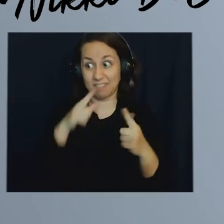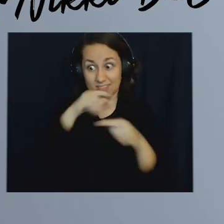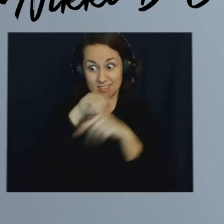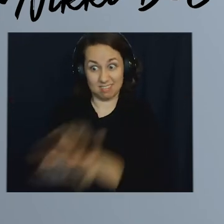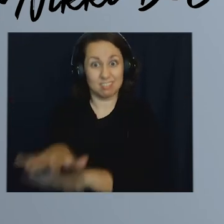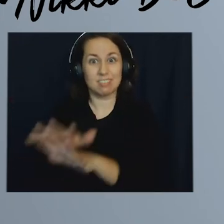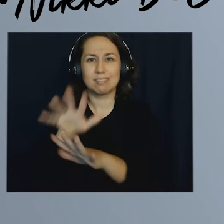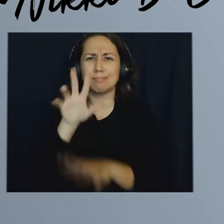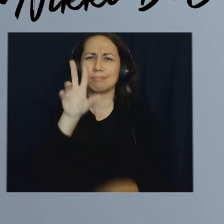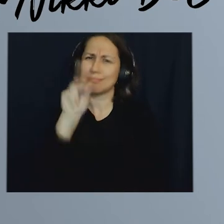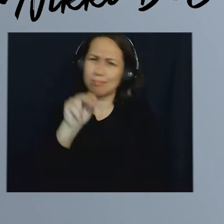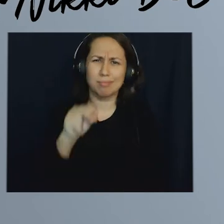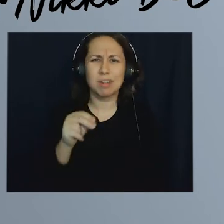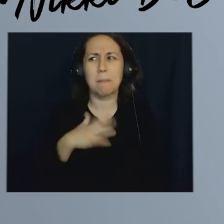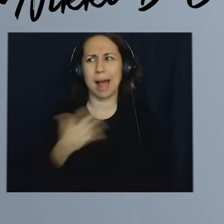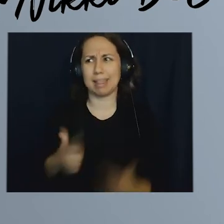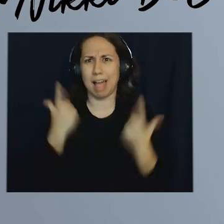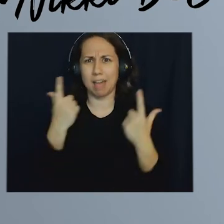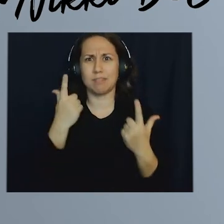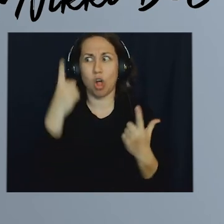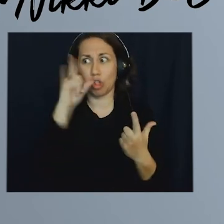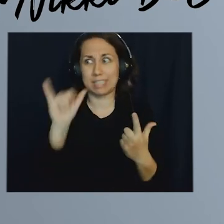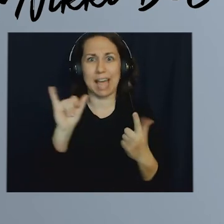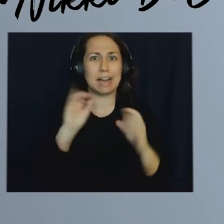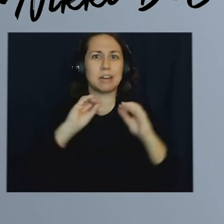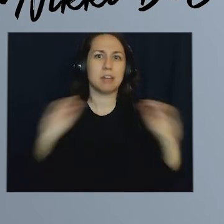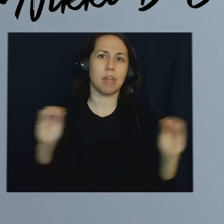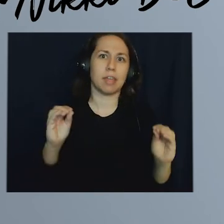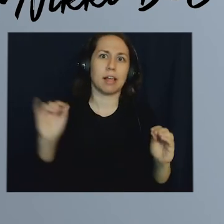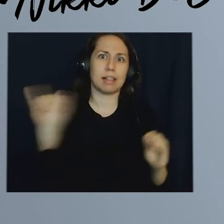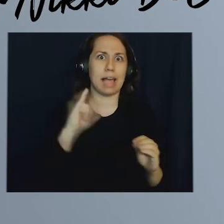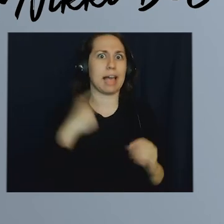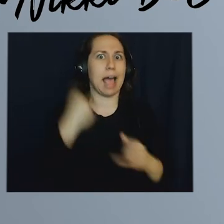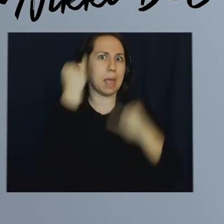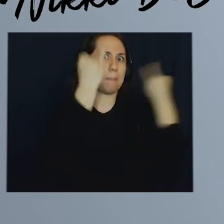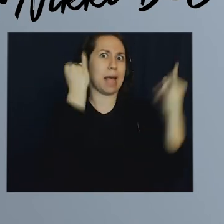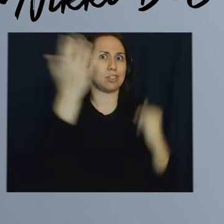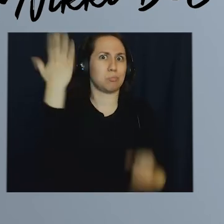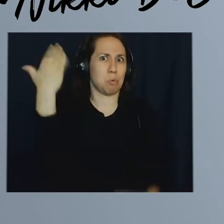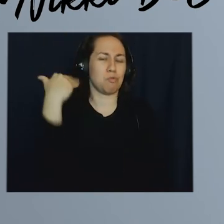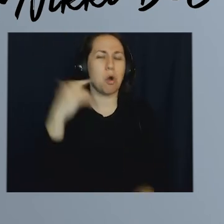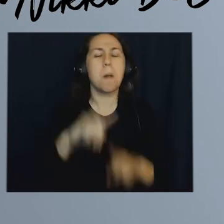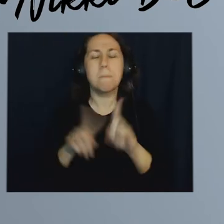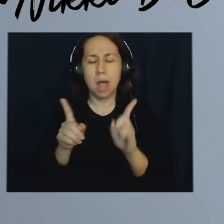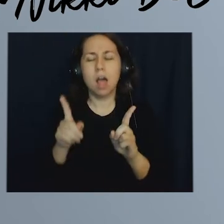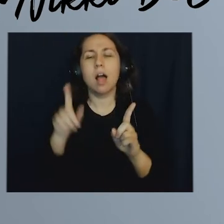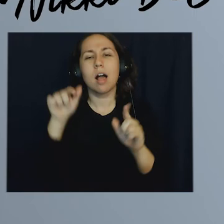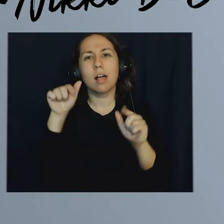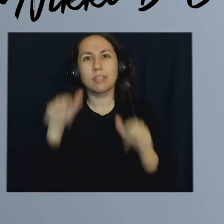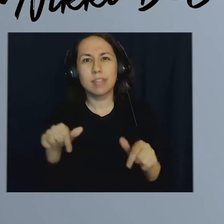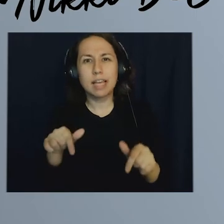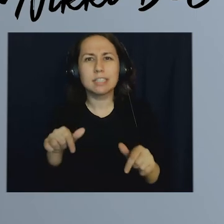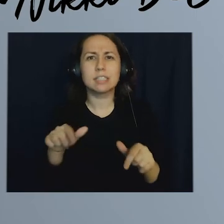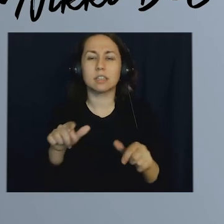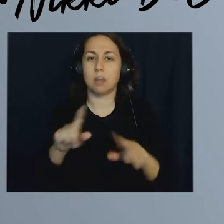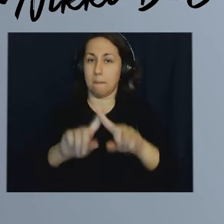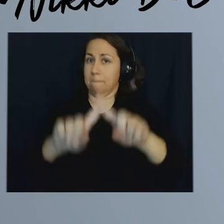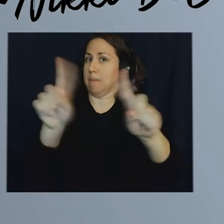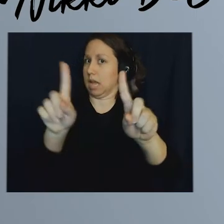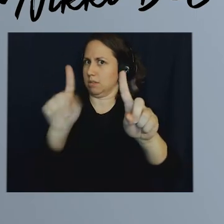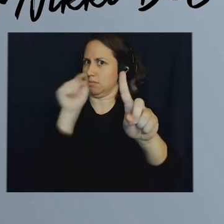vida, que es la vida que tengo ahora, como lo hacemos. Una gran clave para esto es estar abiertos, seguir siendo curiosos del